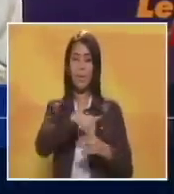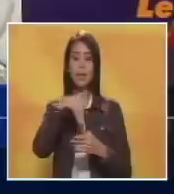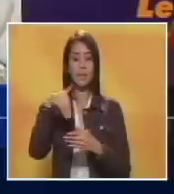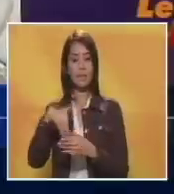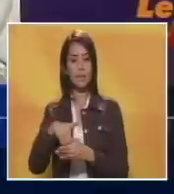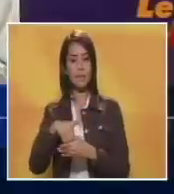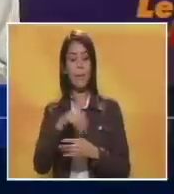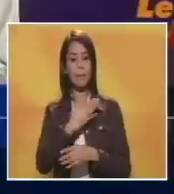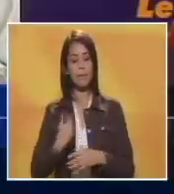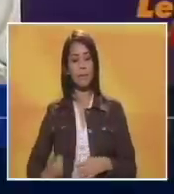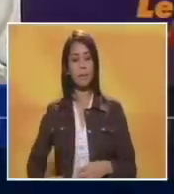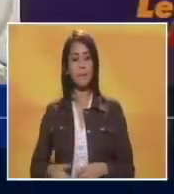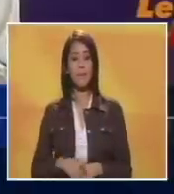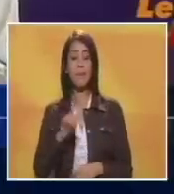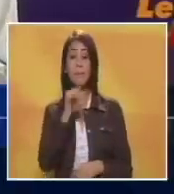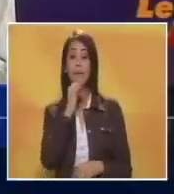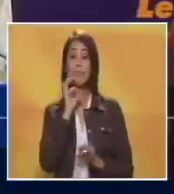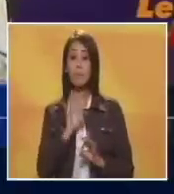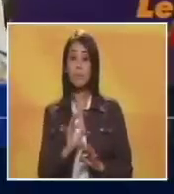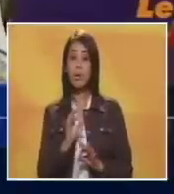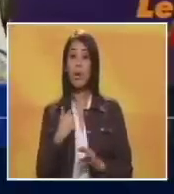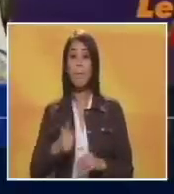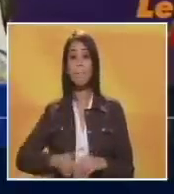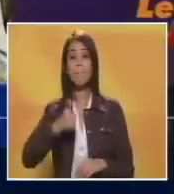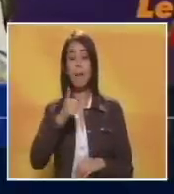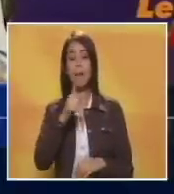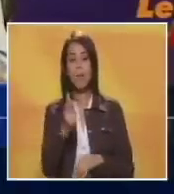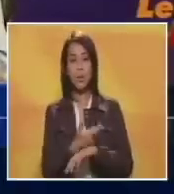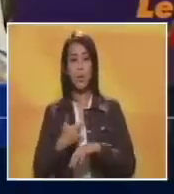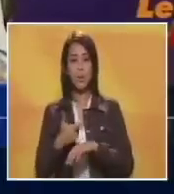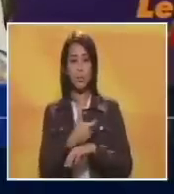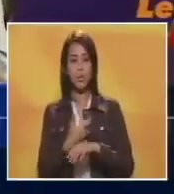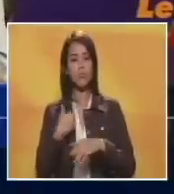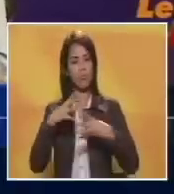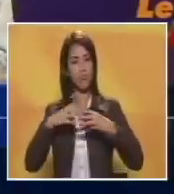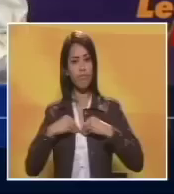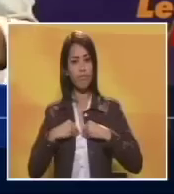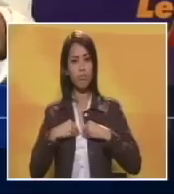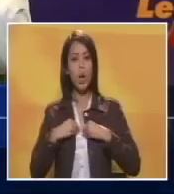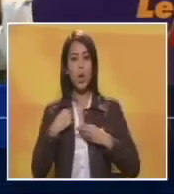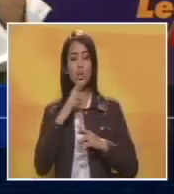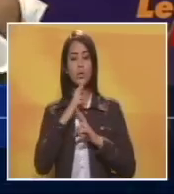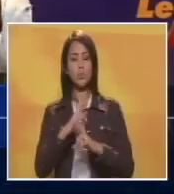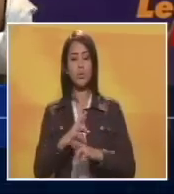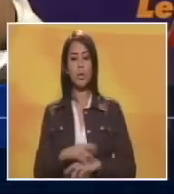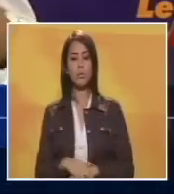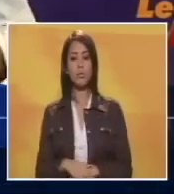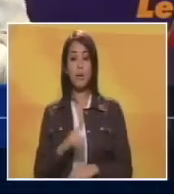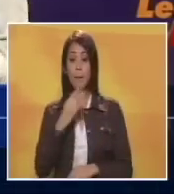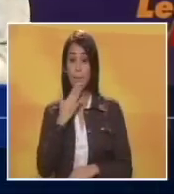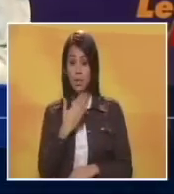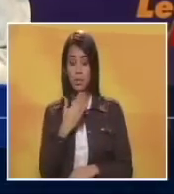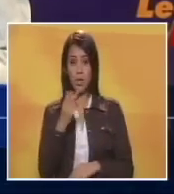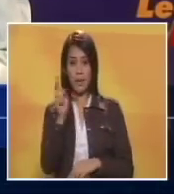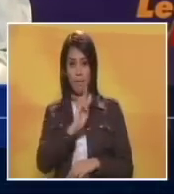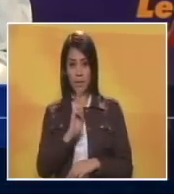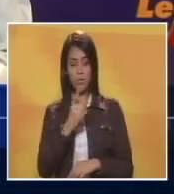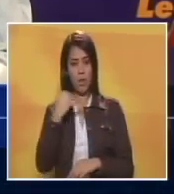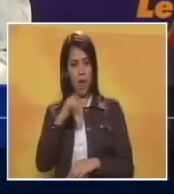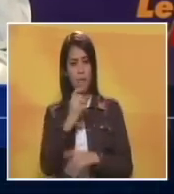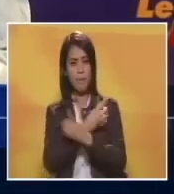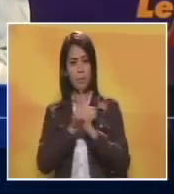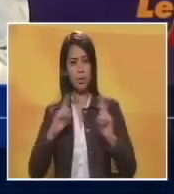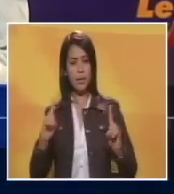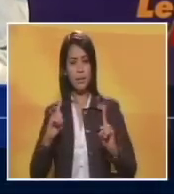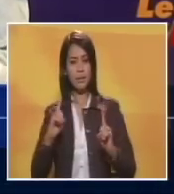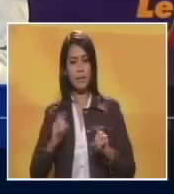elecciones. Rodríguez también considera que la mayoría de los gobiernos aceptan los resultados. Insistió en que Venezuela existe la